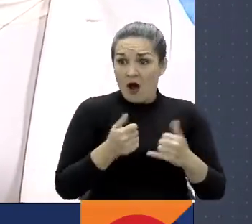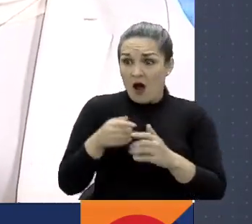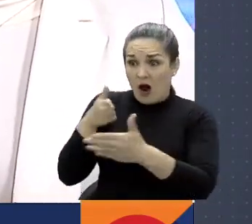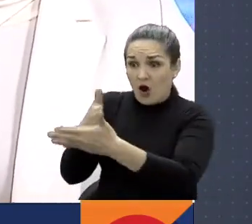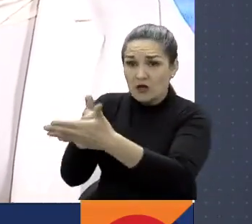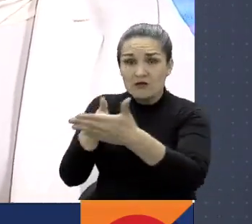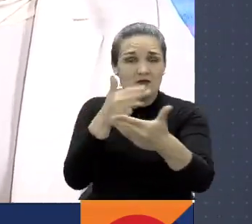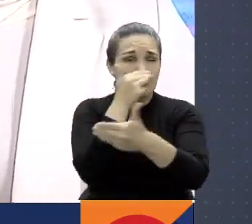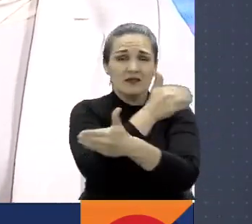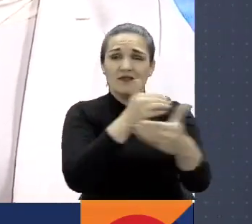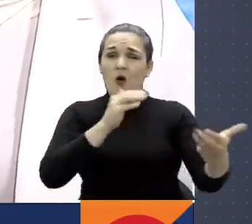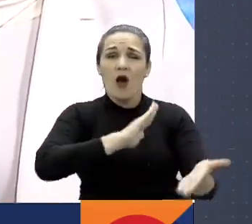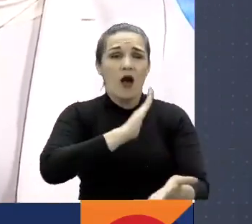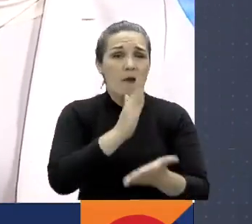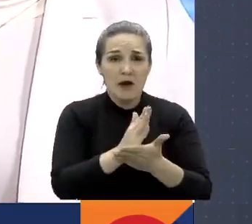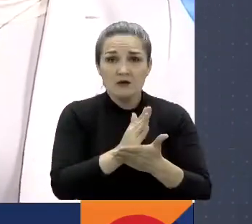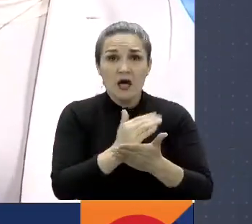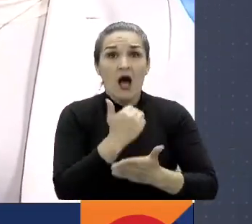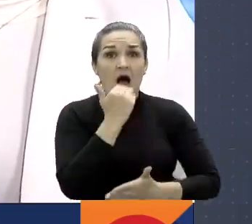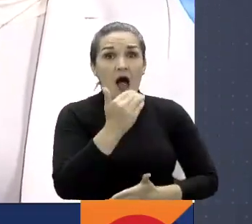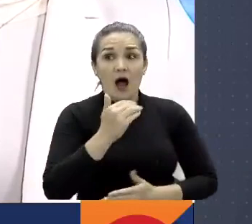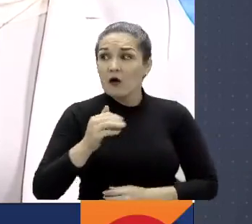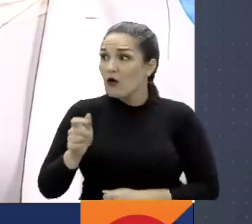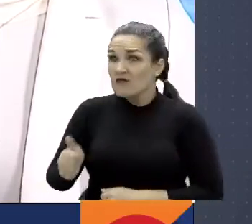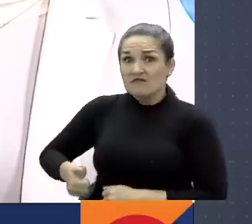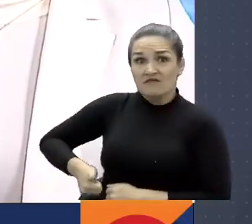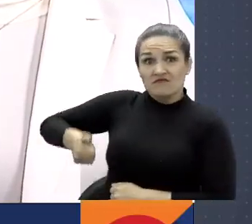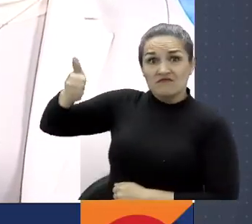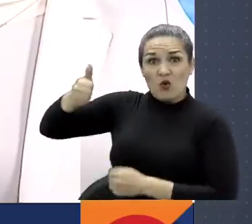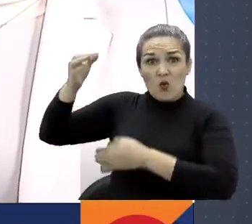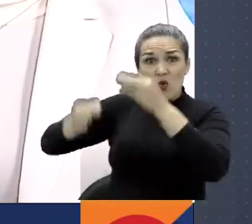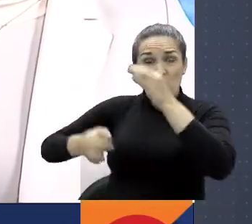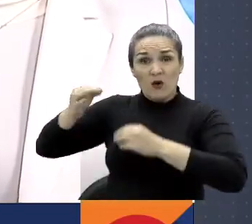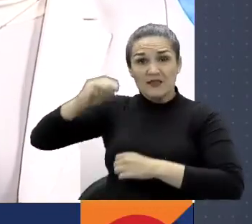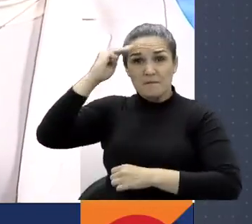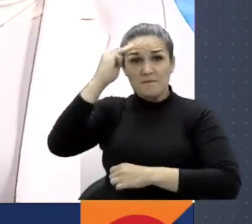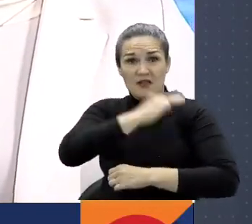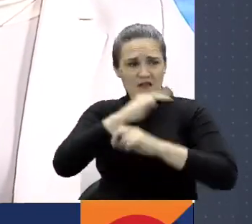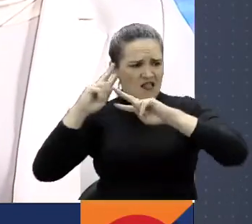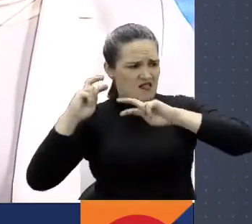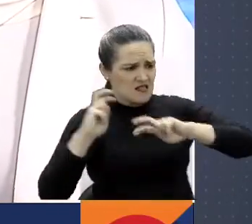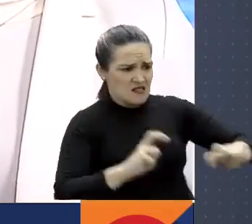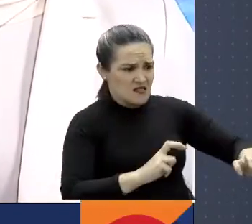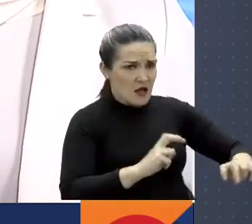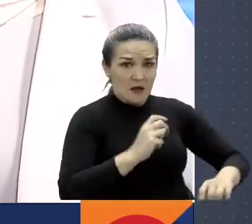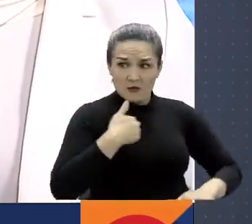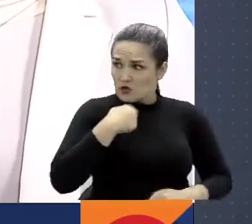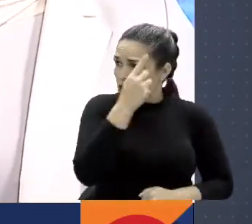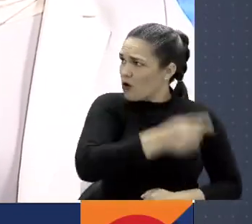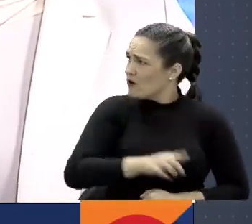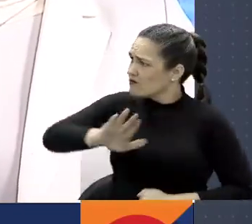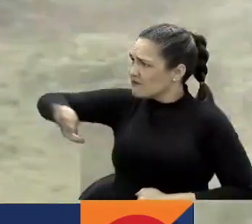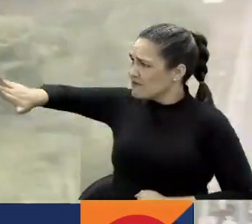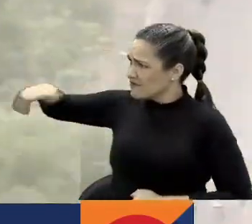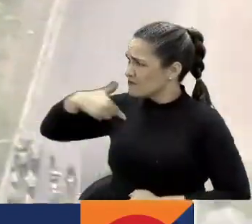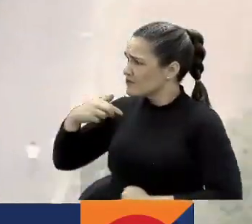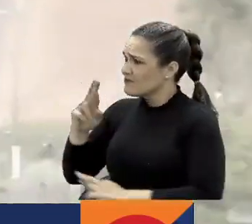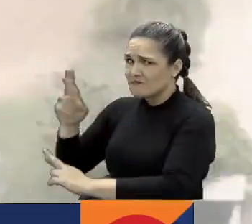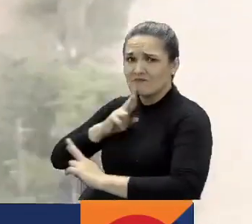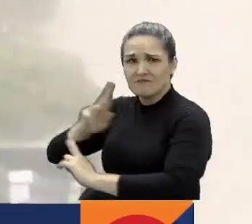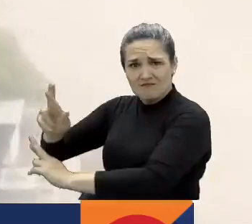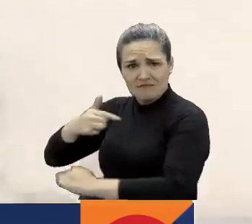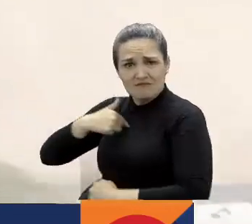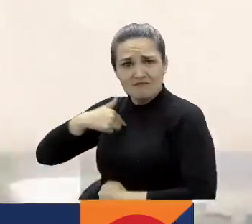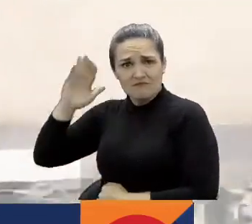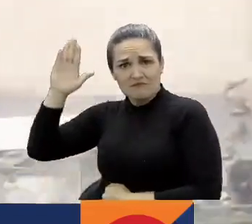y que responderá ante el juez militar que juzga al jefe de policía en el caquetá por sus órdenes de no matar a la población civil el presidente